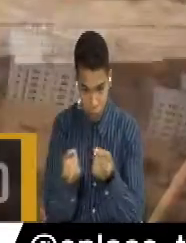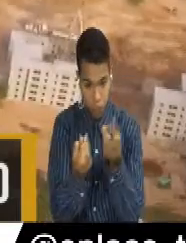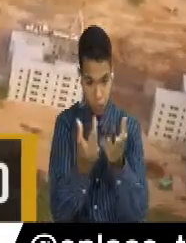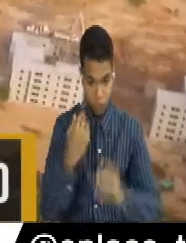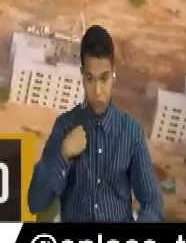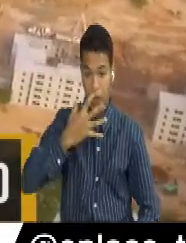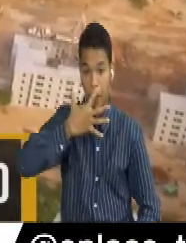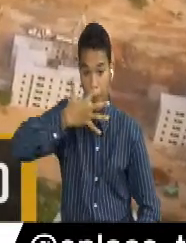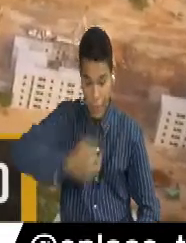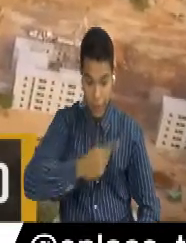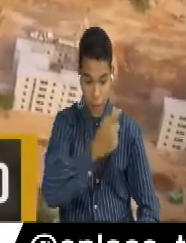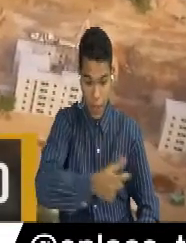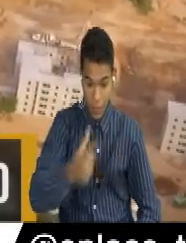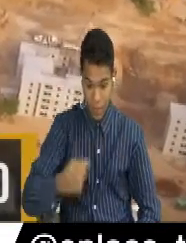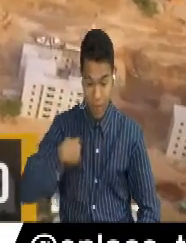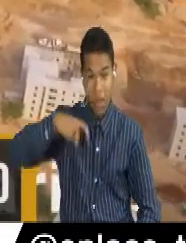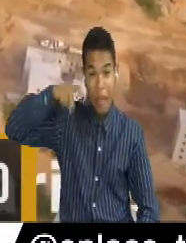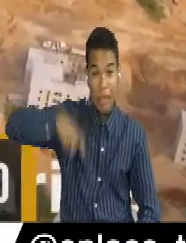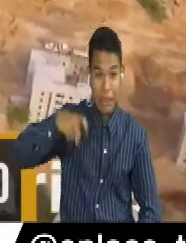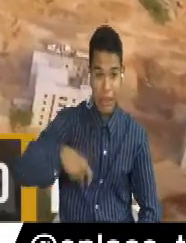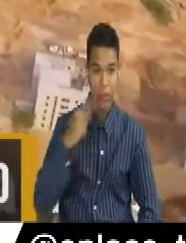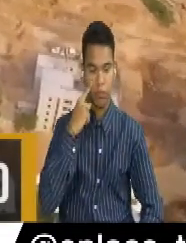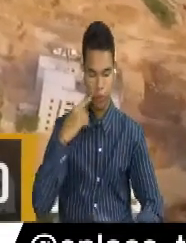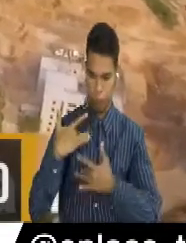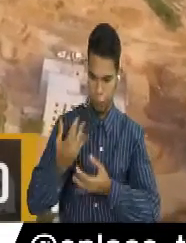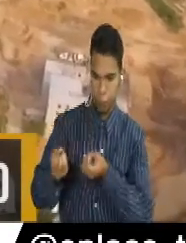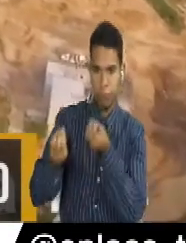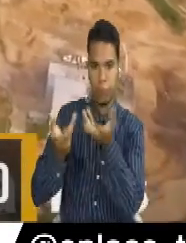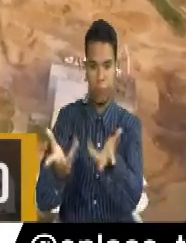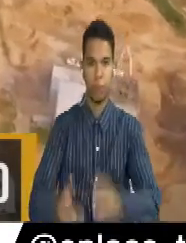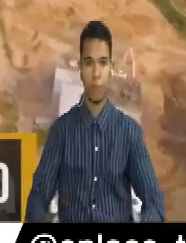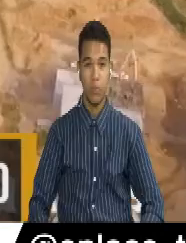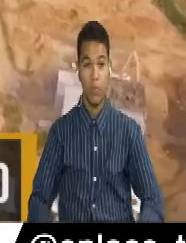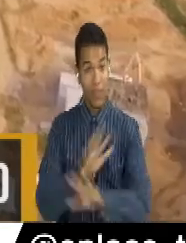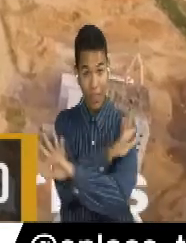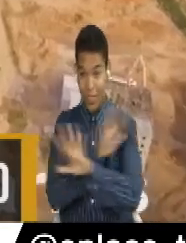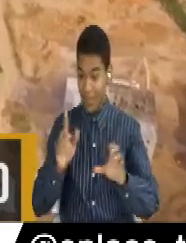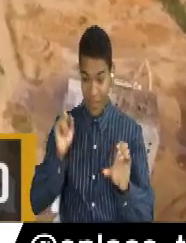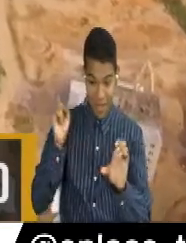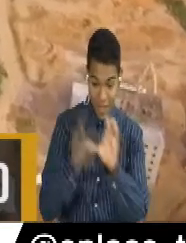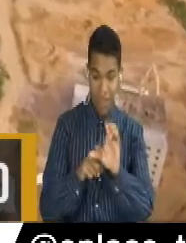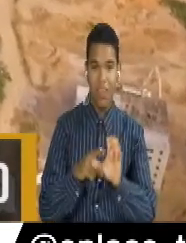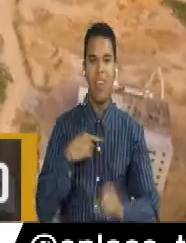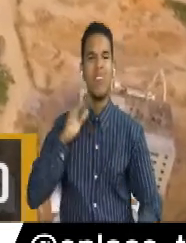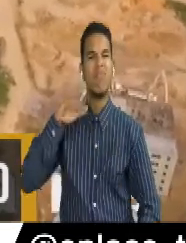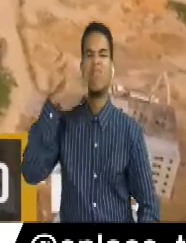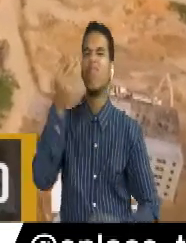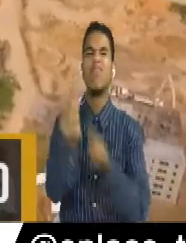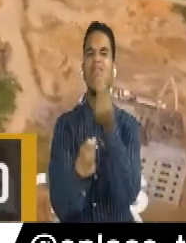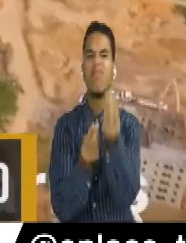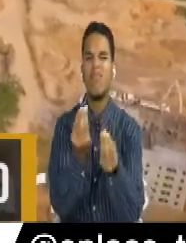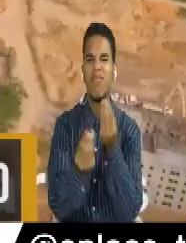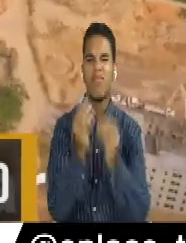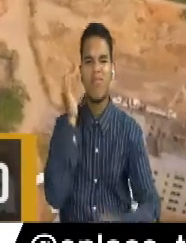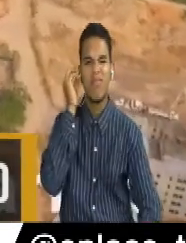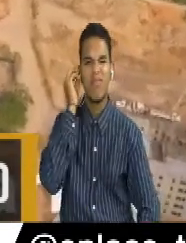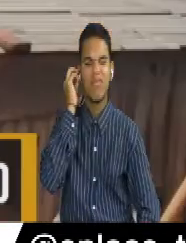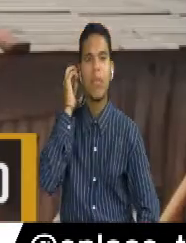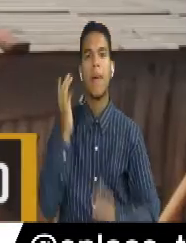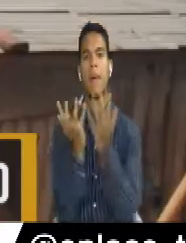necesitada. Luego de que finalice la etapa de postulación, el alcalde explicó qué viene. Ya viene el proceso de